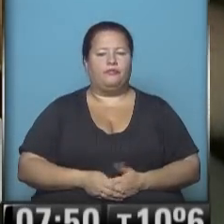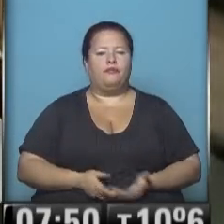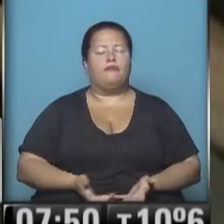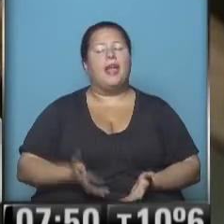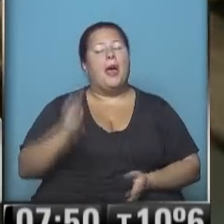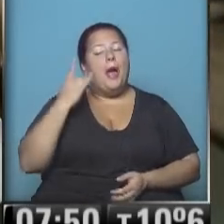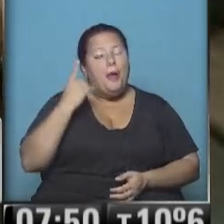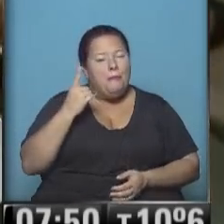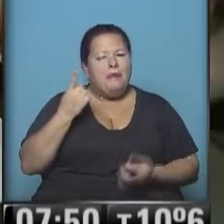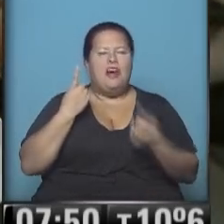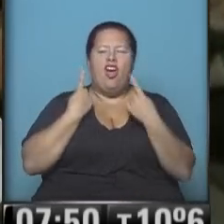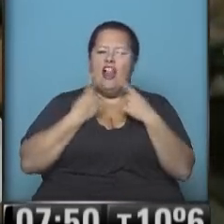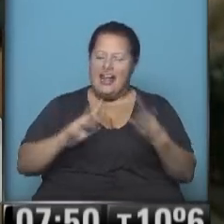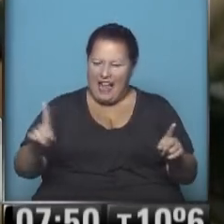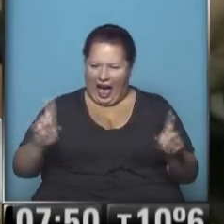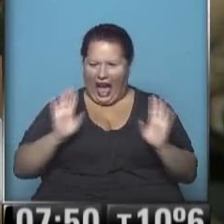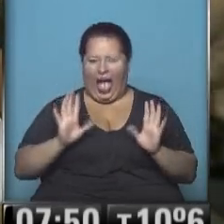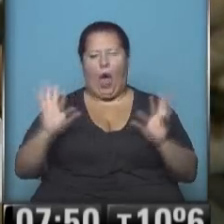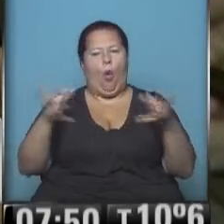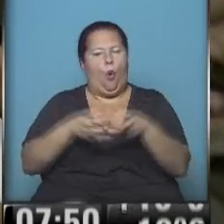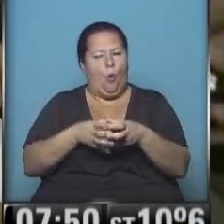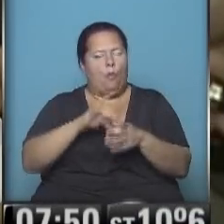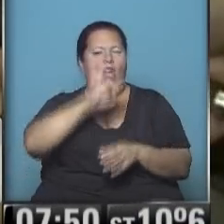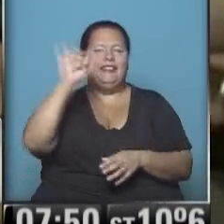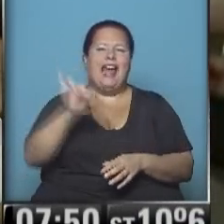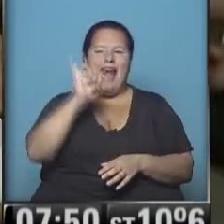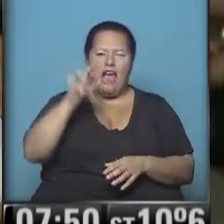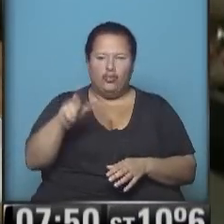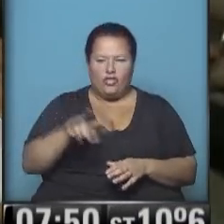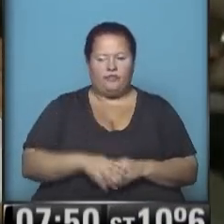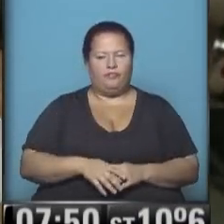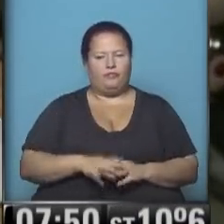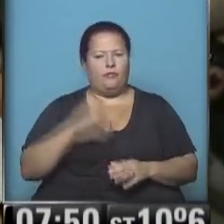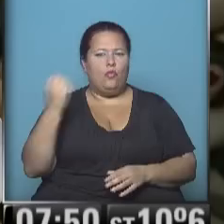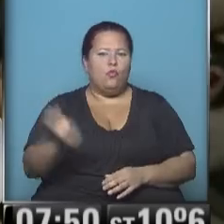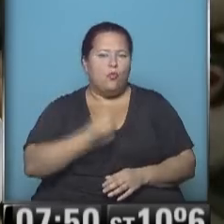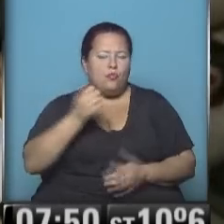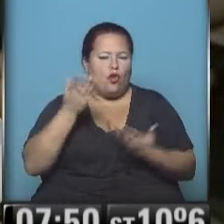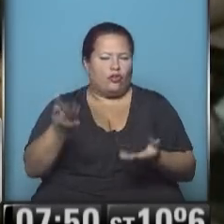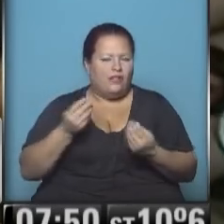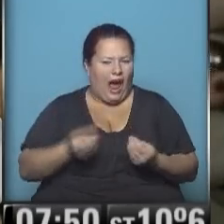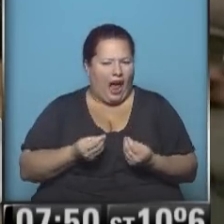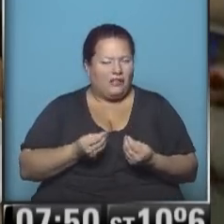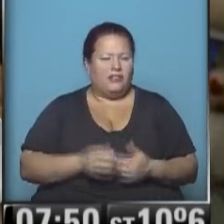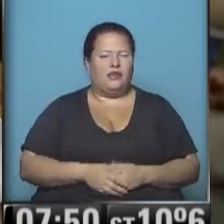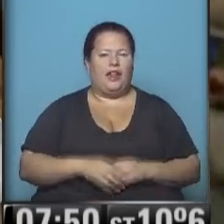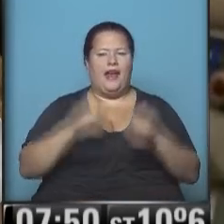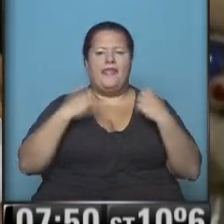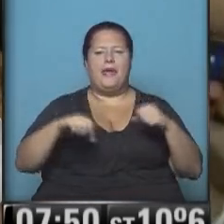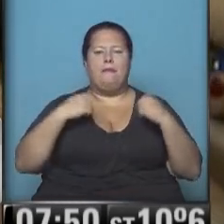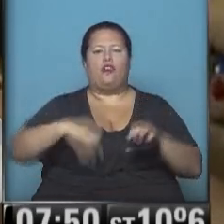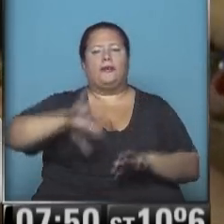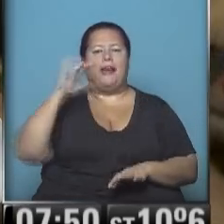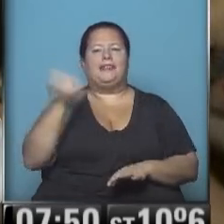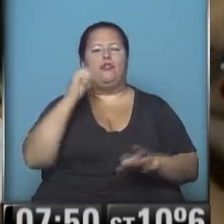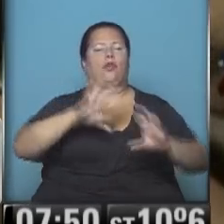Lo primero que llama la atención una organización internacional de semejante magnitud que involucra el deporte más